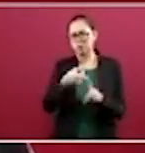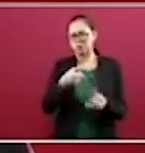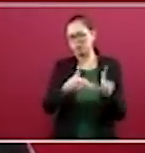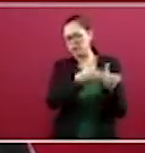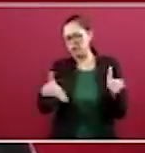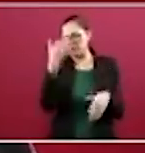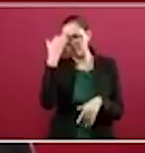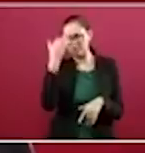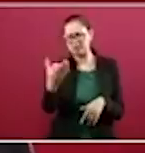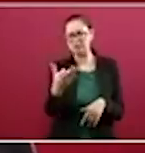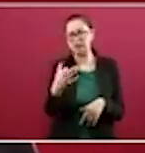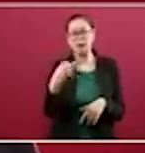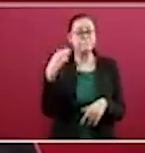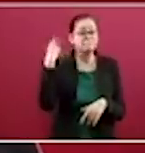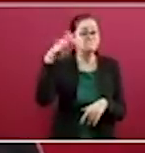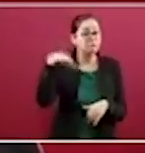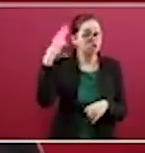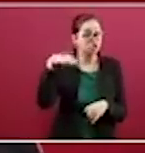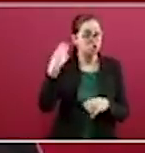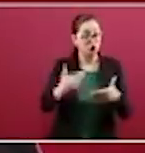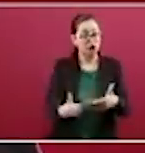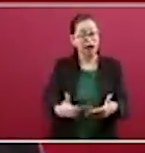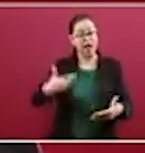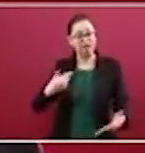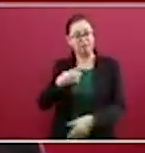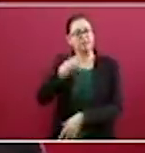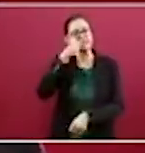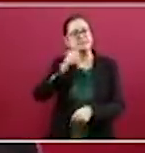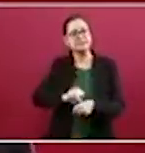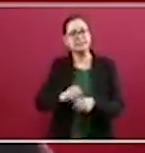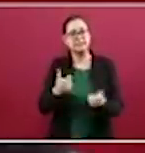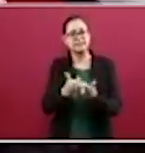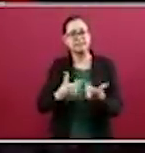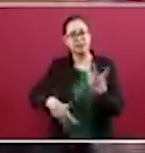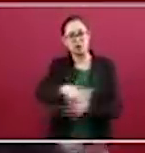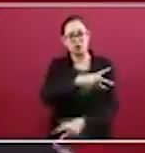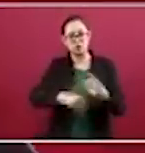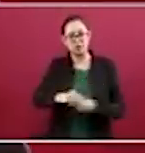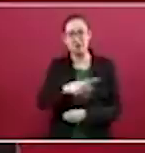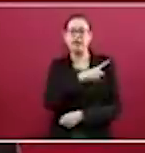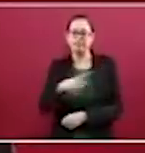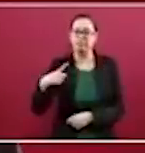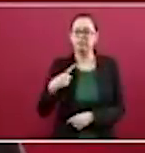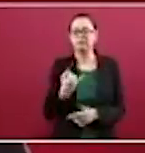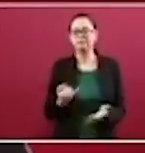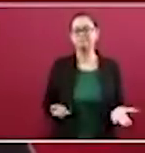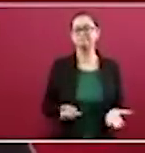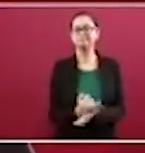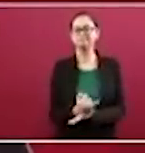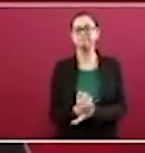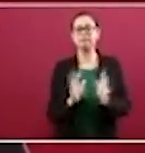propósito. Antes de marzo, la Secretaría de Economía va a fijar una postura. Ya me